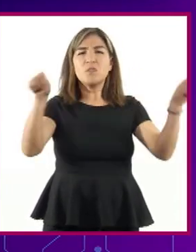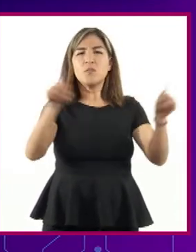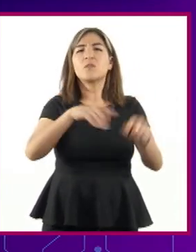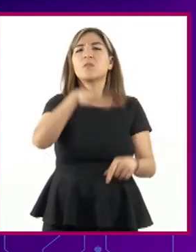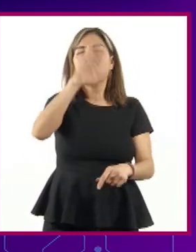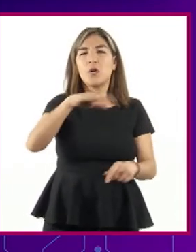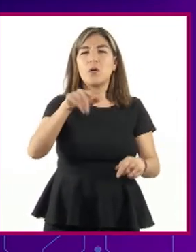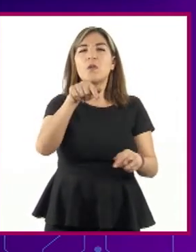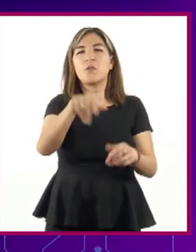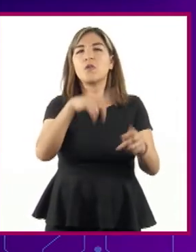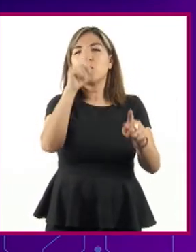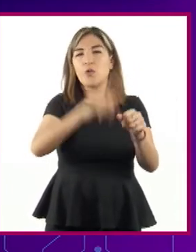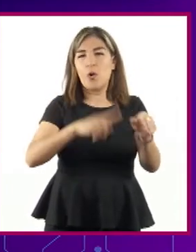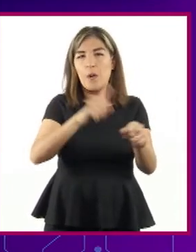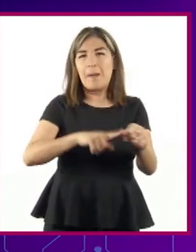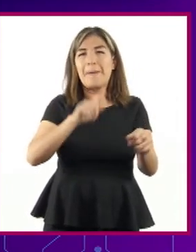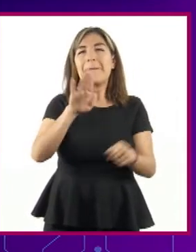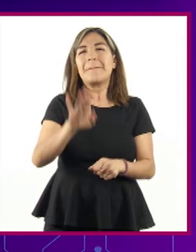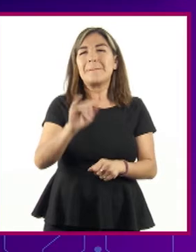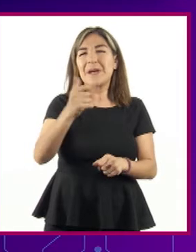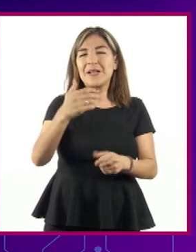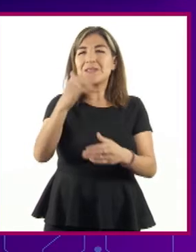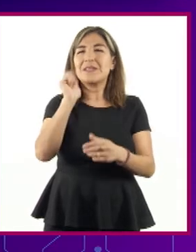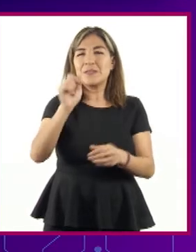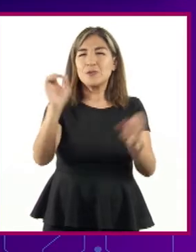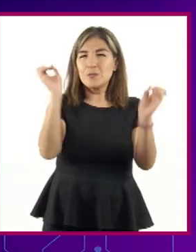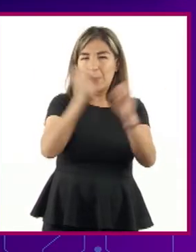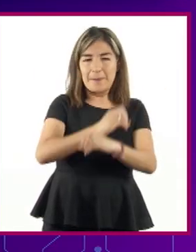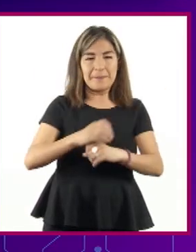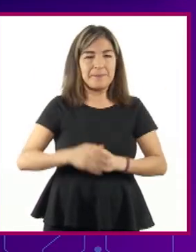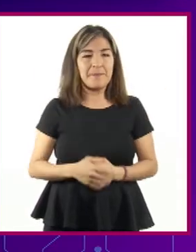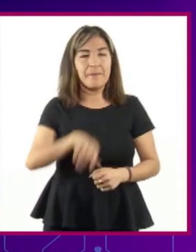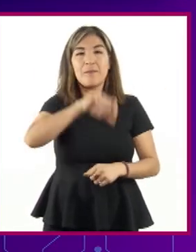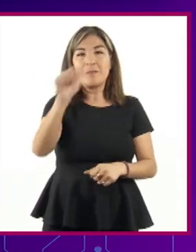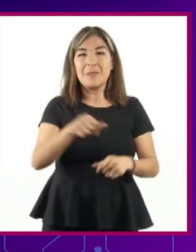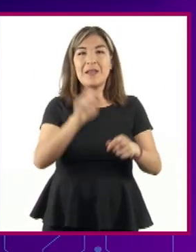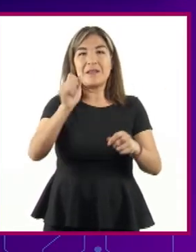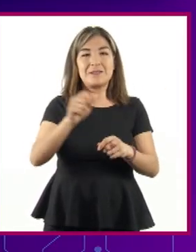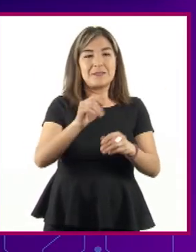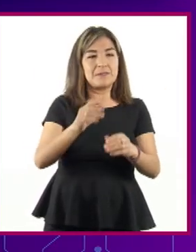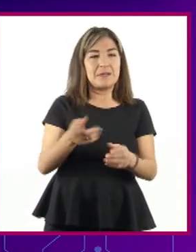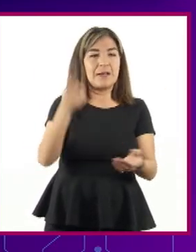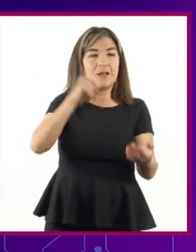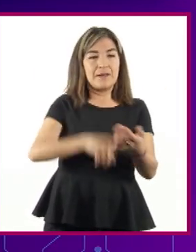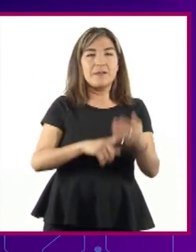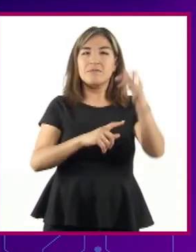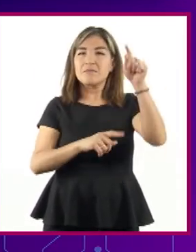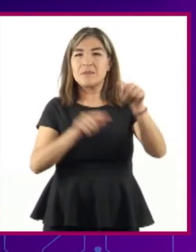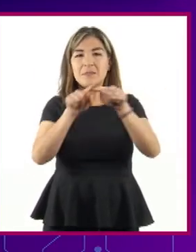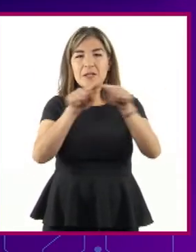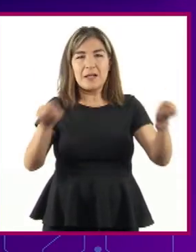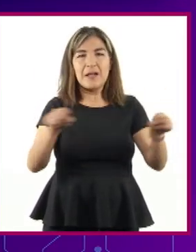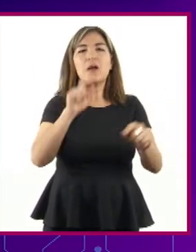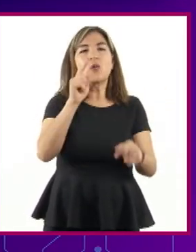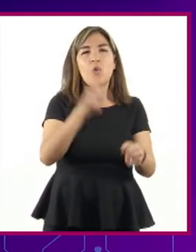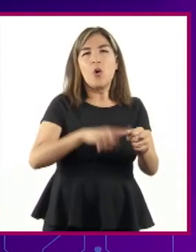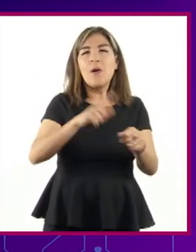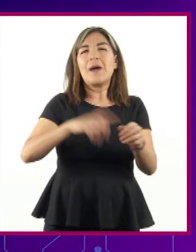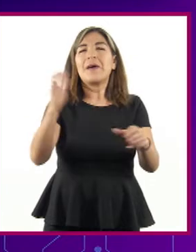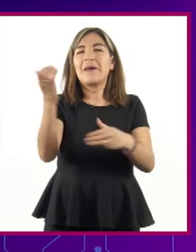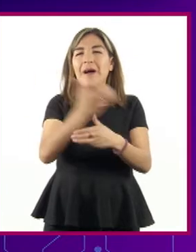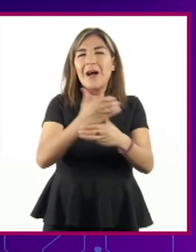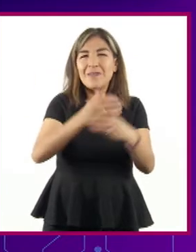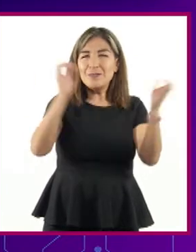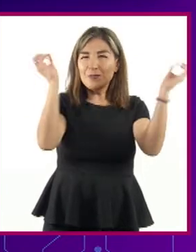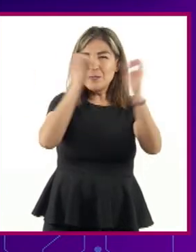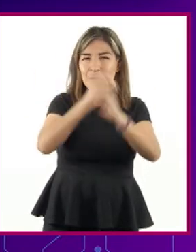empleará pintura de color beige y el tercio restante en la parte inferior se pintará de color marrón. Si en general el